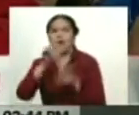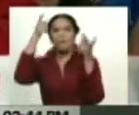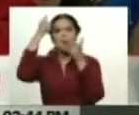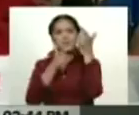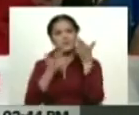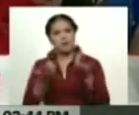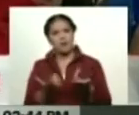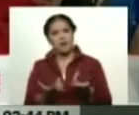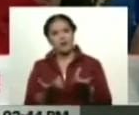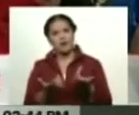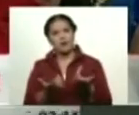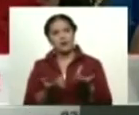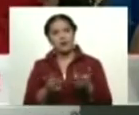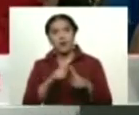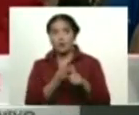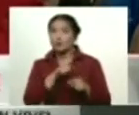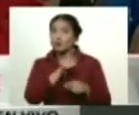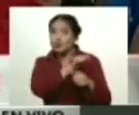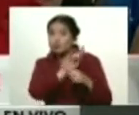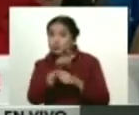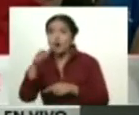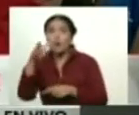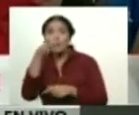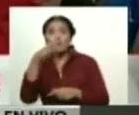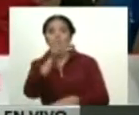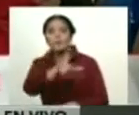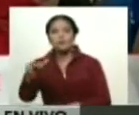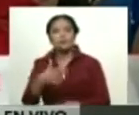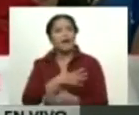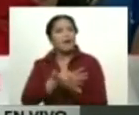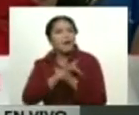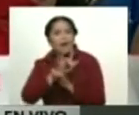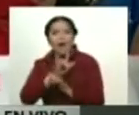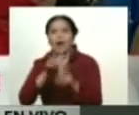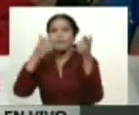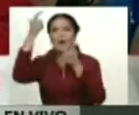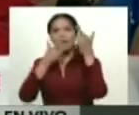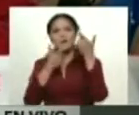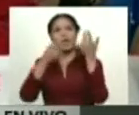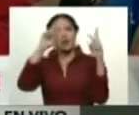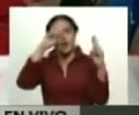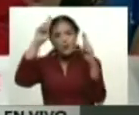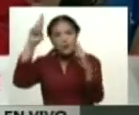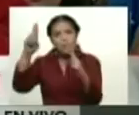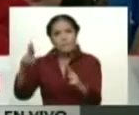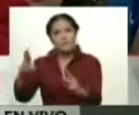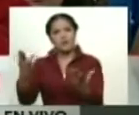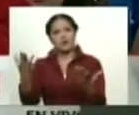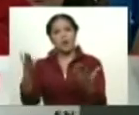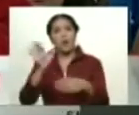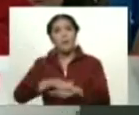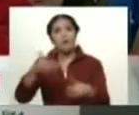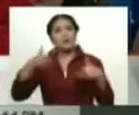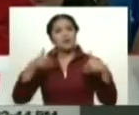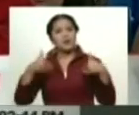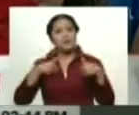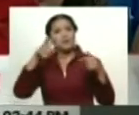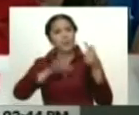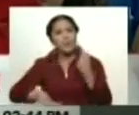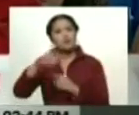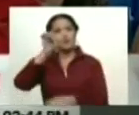Millones. Y los ofende. Usted ofende a millones que aman a Chávez. Que lo respetan por el sacrificio que hizo por este